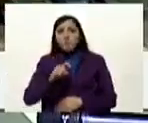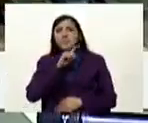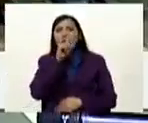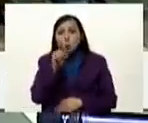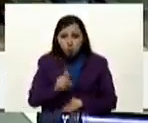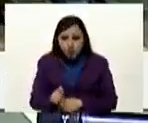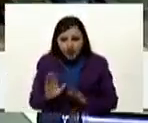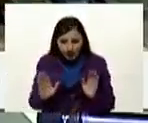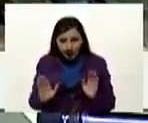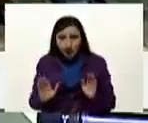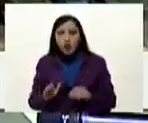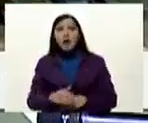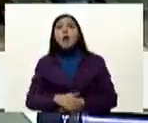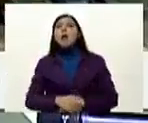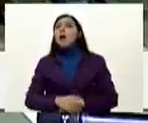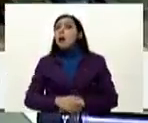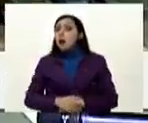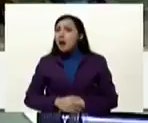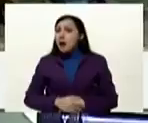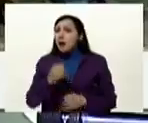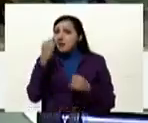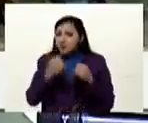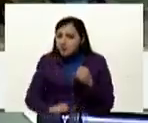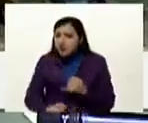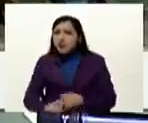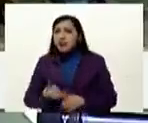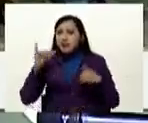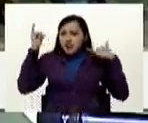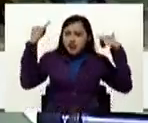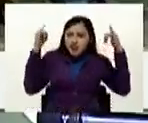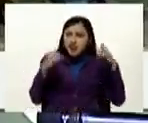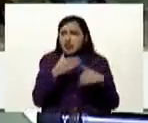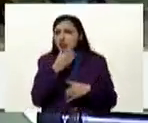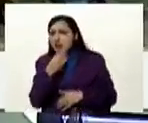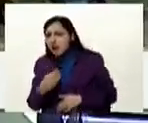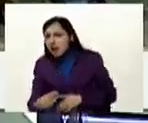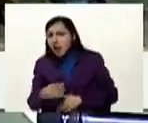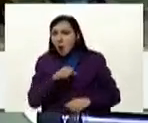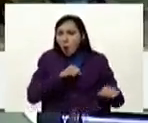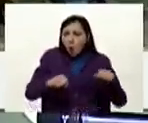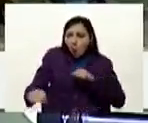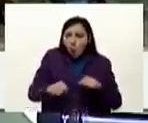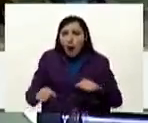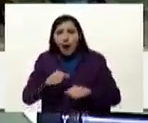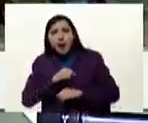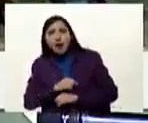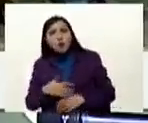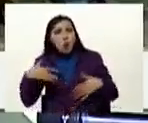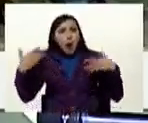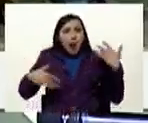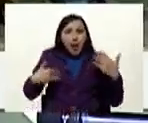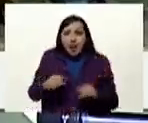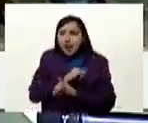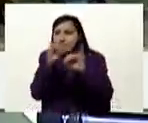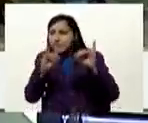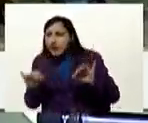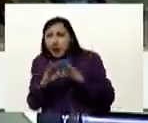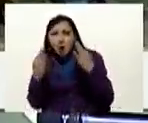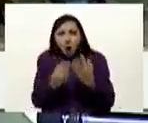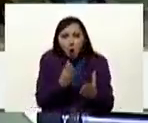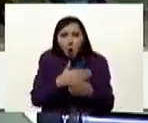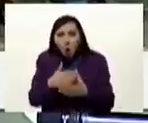quieren tener un fin de año de movimiento, de actividad, de alegría, de felicidad y de